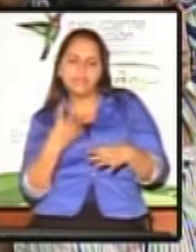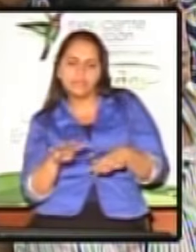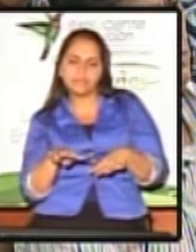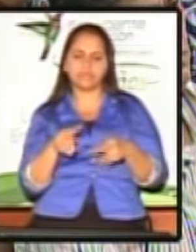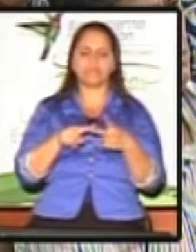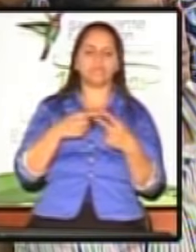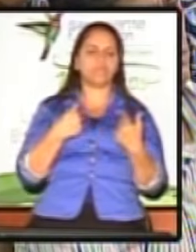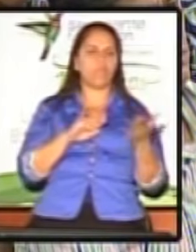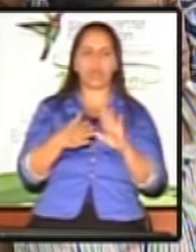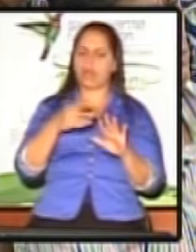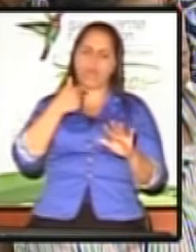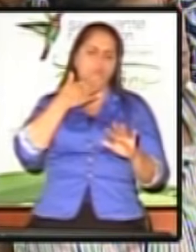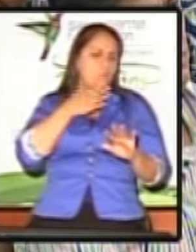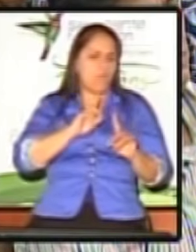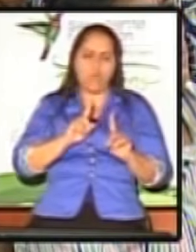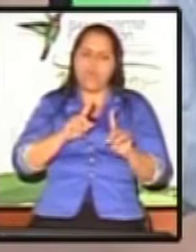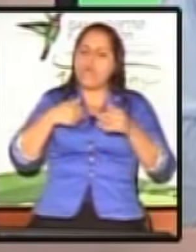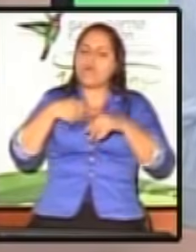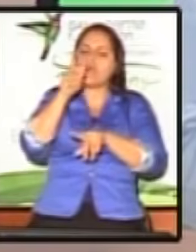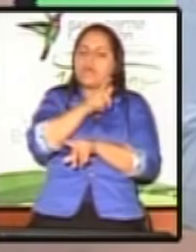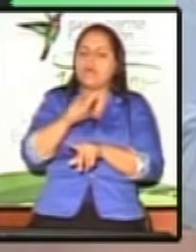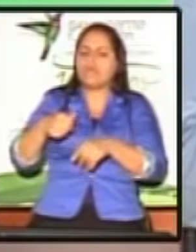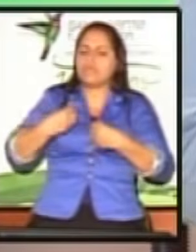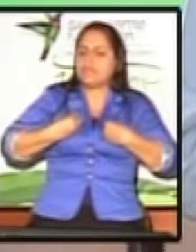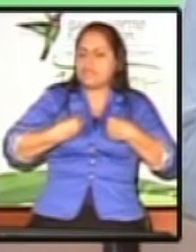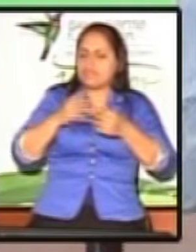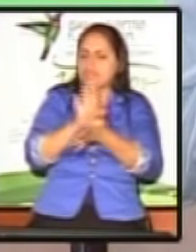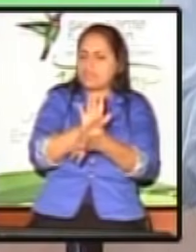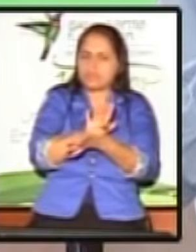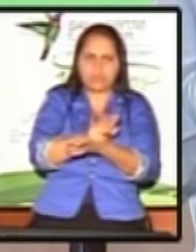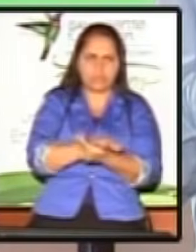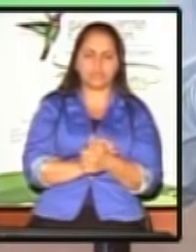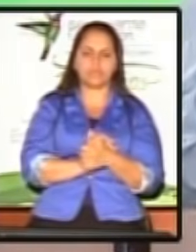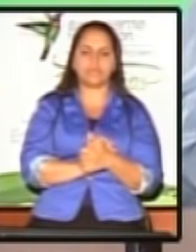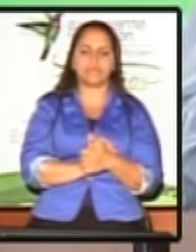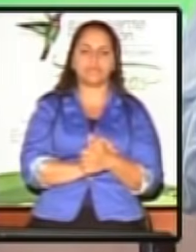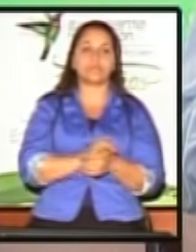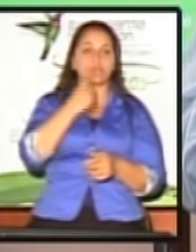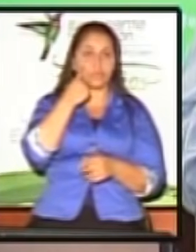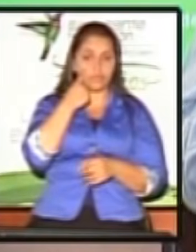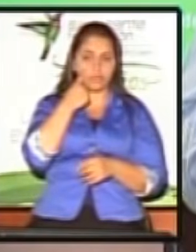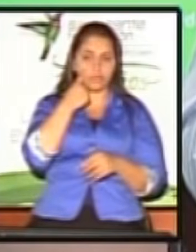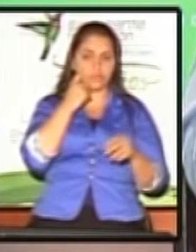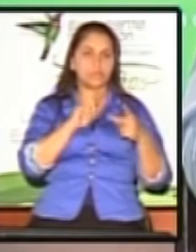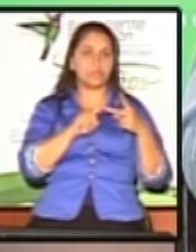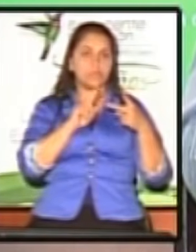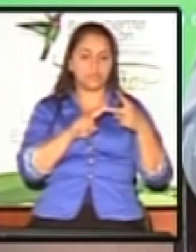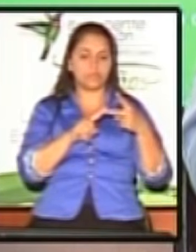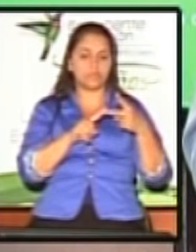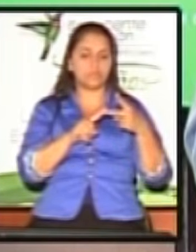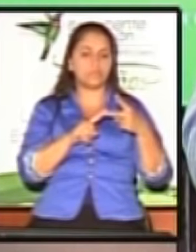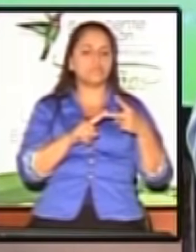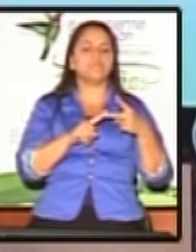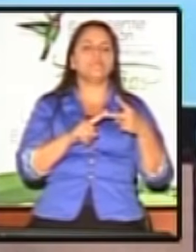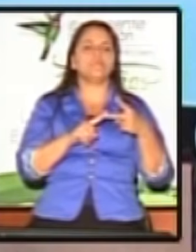Entonces, les dejo esa reflexión. El segundo punto, cuidado paliativo nace y surge